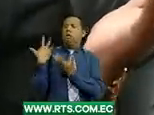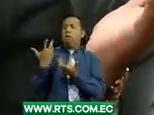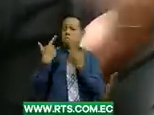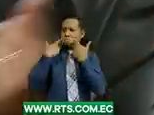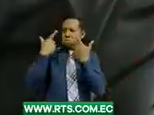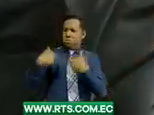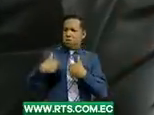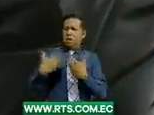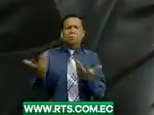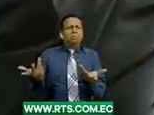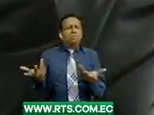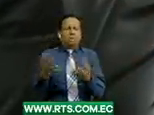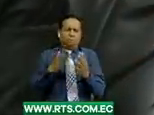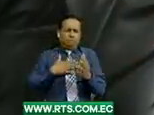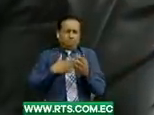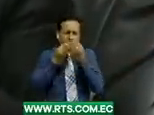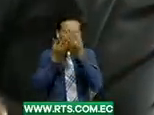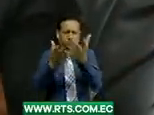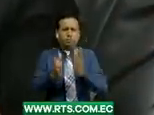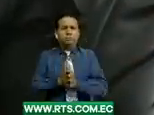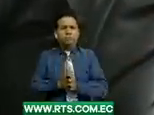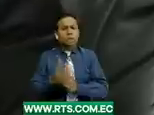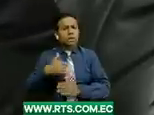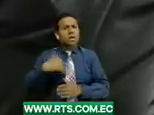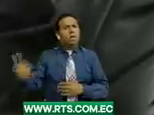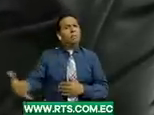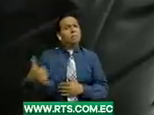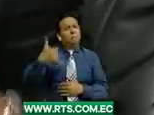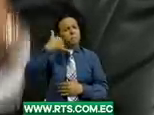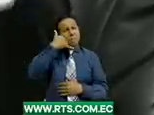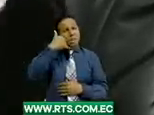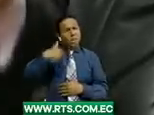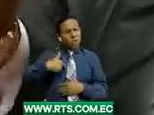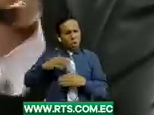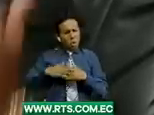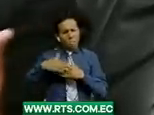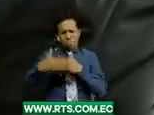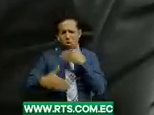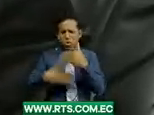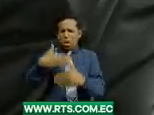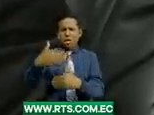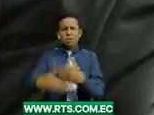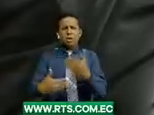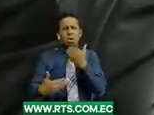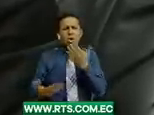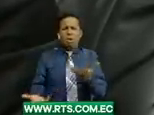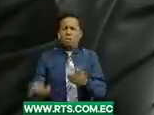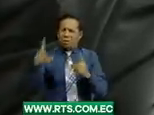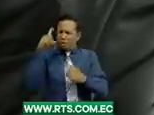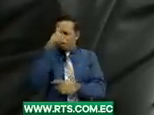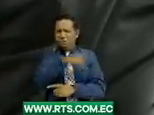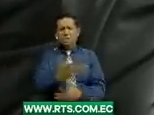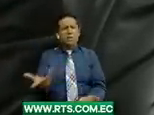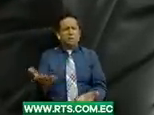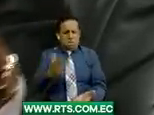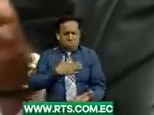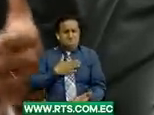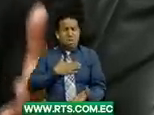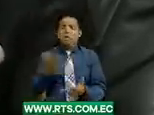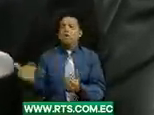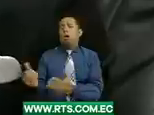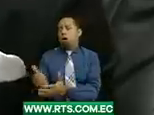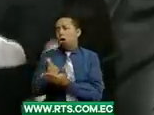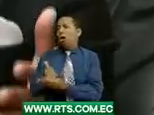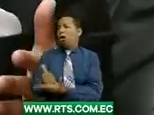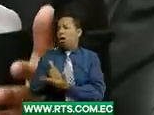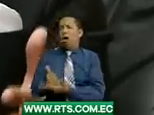que sepa la prensa, en el cual tengo que someterme a un proceso engorroso. Yo tengo que ir buscando la ayuda de ese programa. ¿Para qué? Para atrás